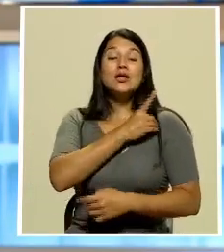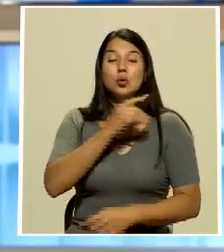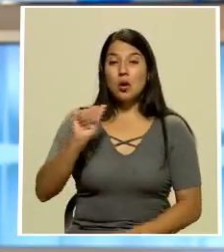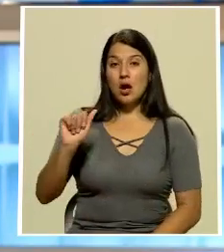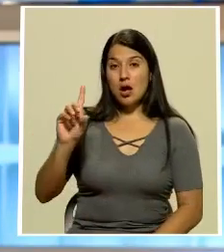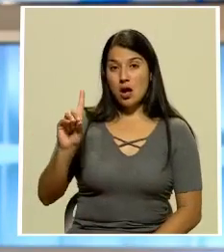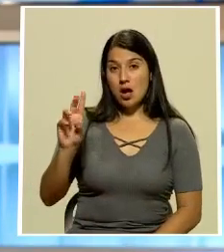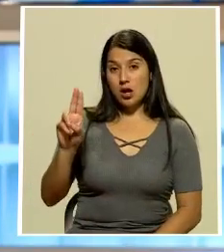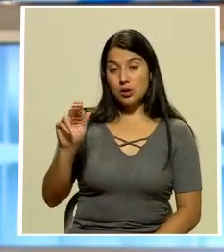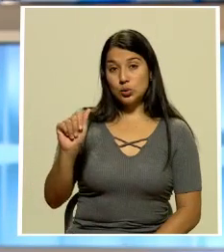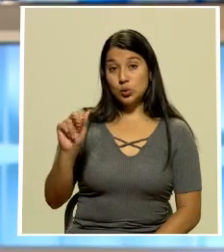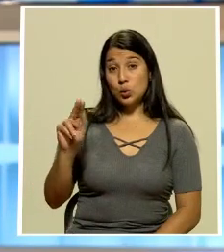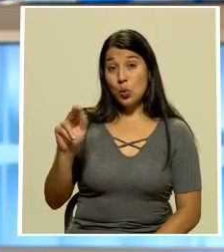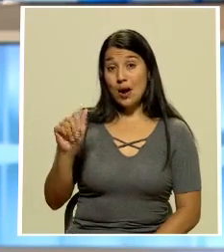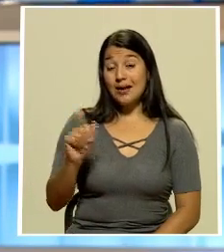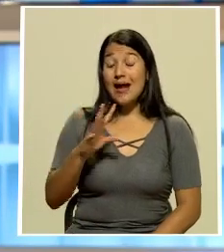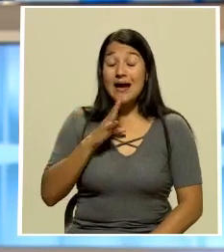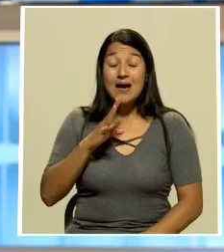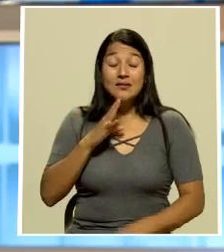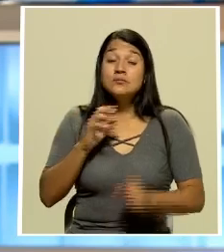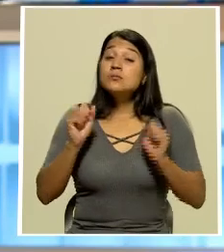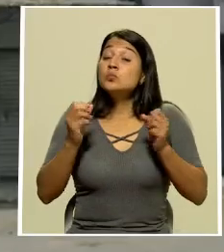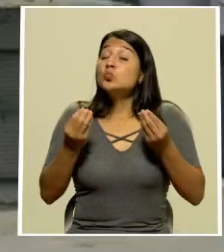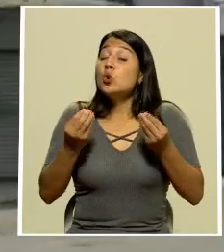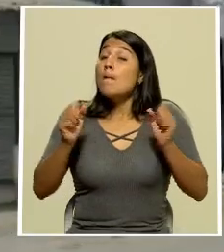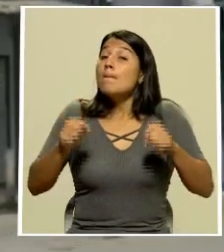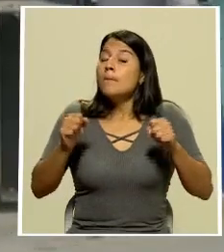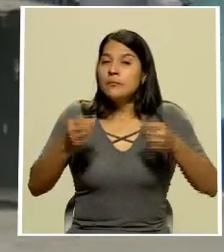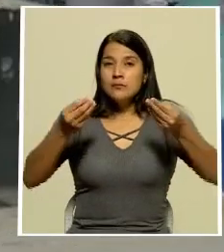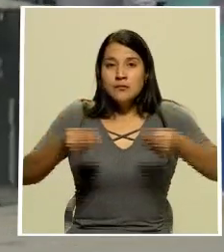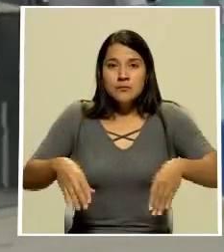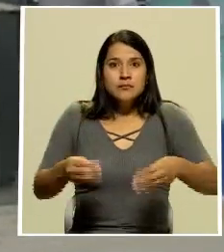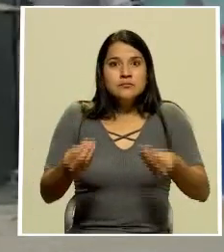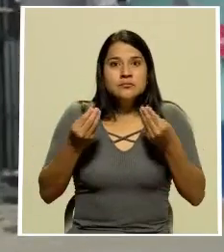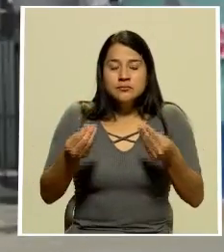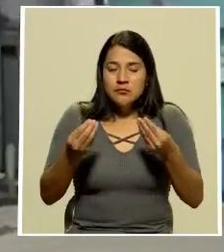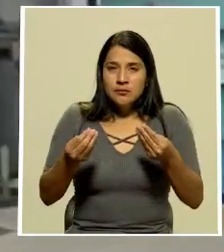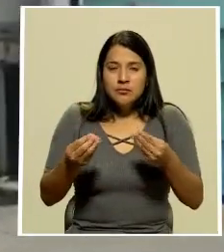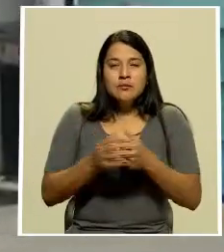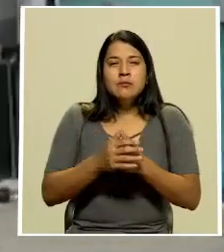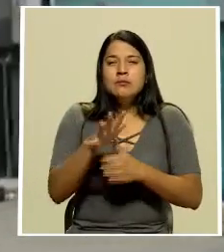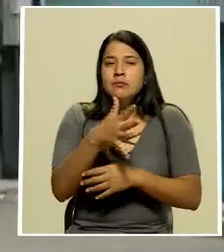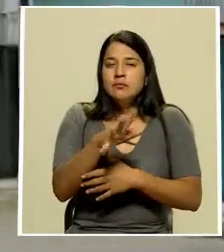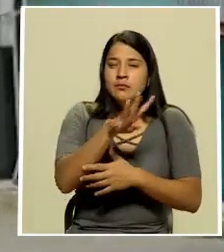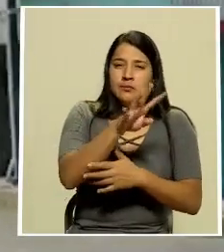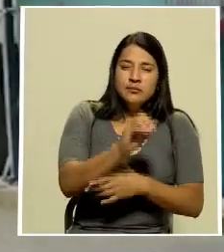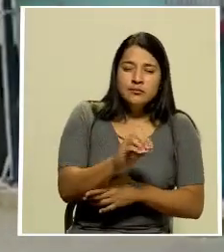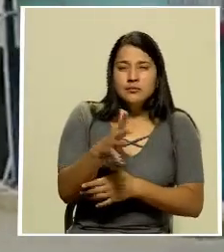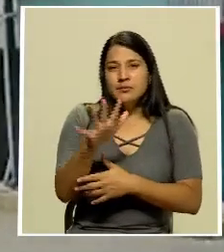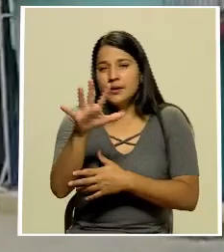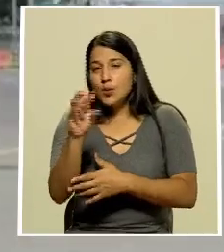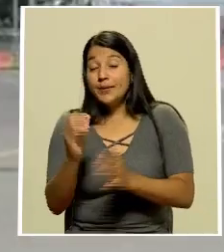donde hace los señalamientos de las pérdidas incalculables que se están registrando. Como lo hemos mencionado, pues se habla de entre 40,